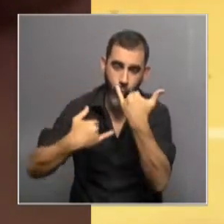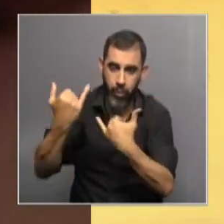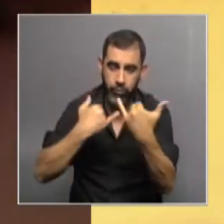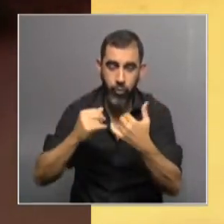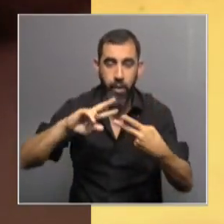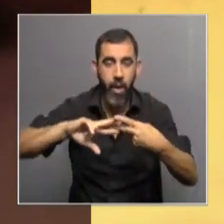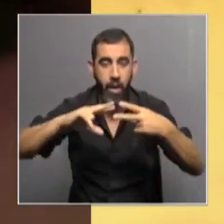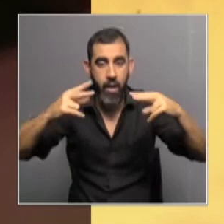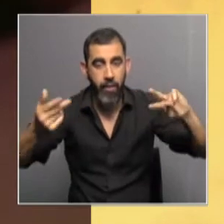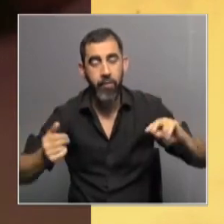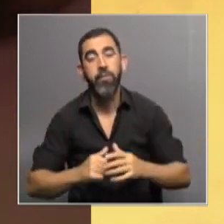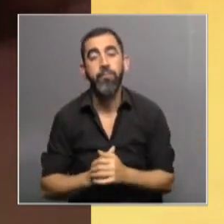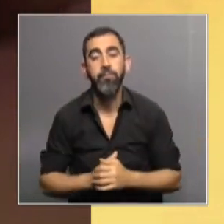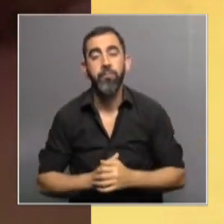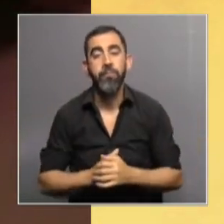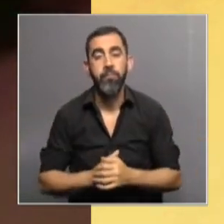ADN.